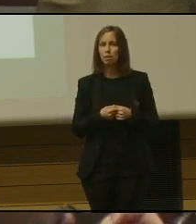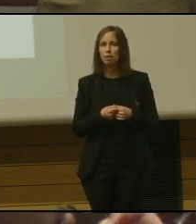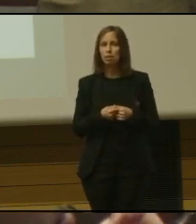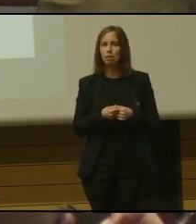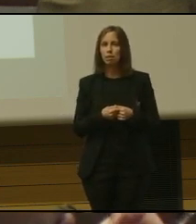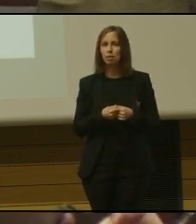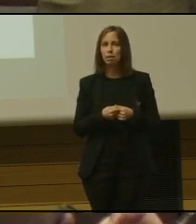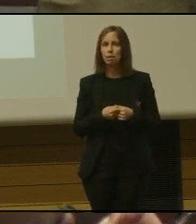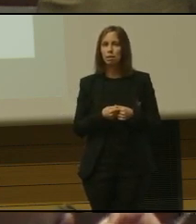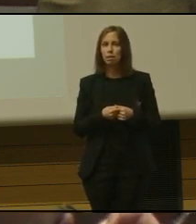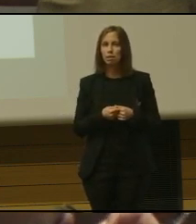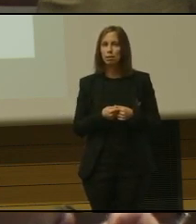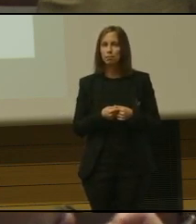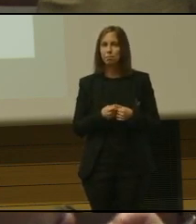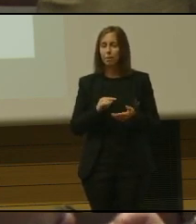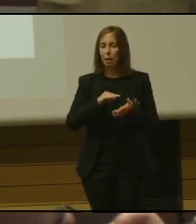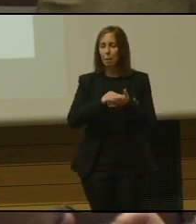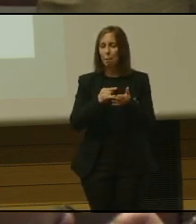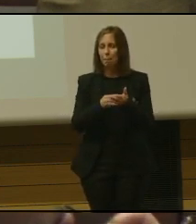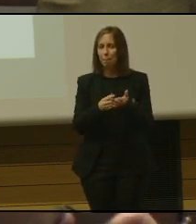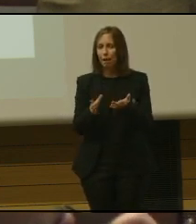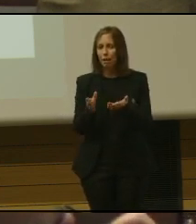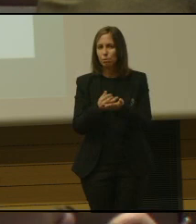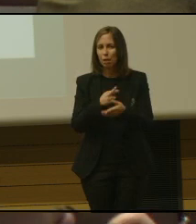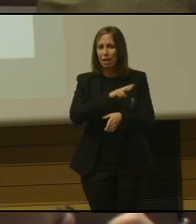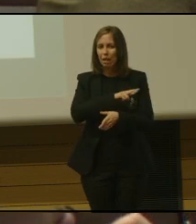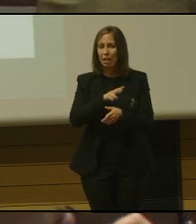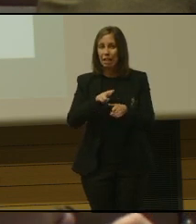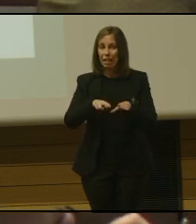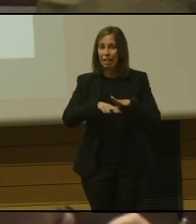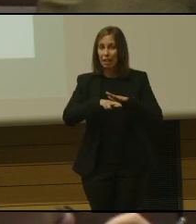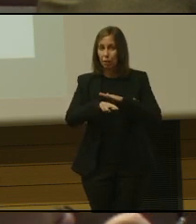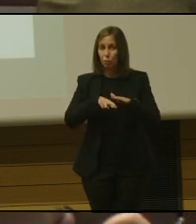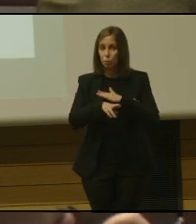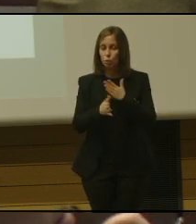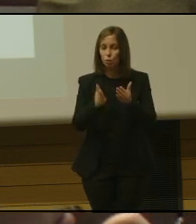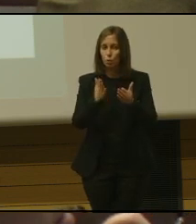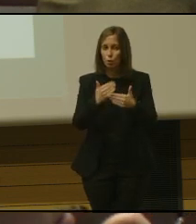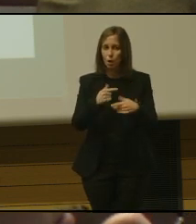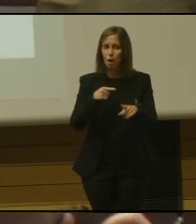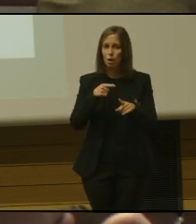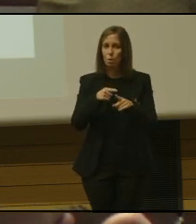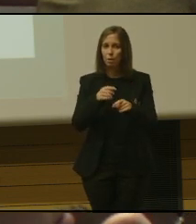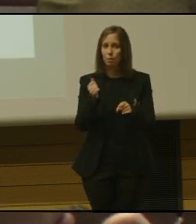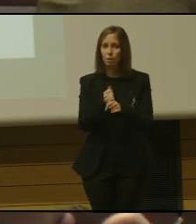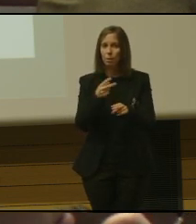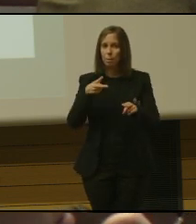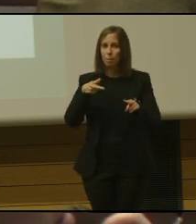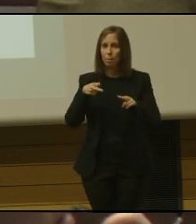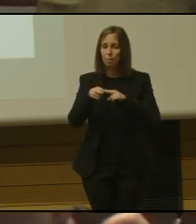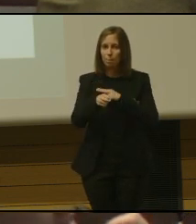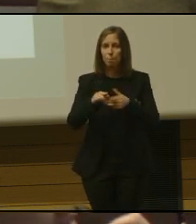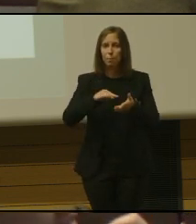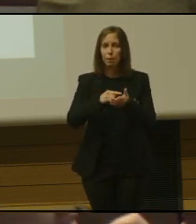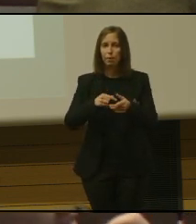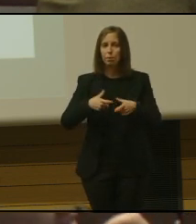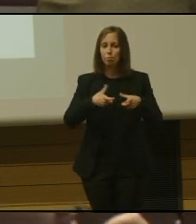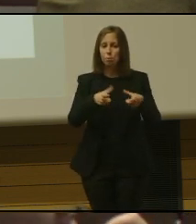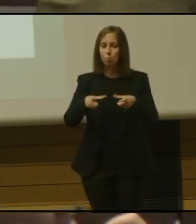a todos, seguramente desde los planes y desde otros espacios no tenemos recursos para trabajar proyectos preventivos en todas las áreas.